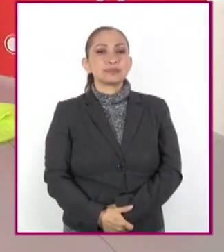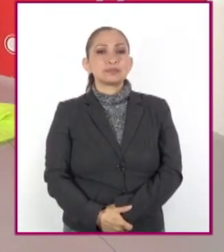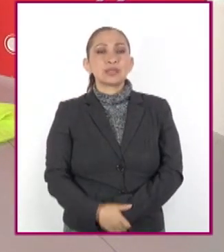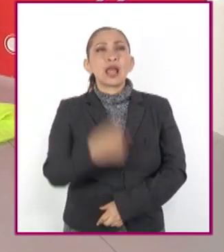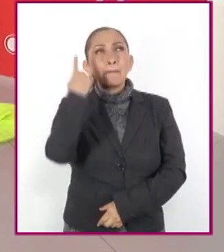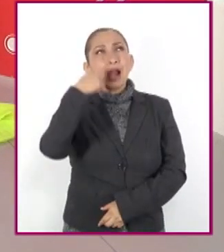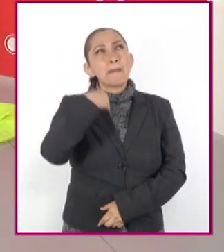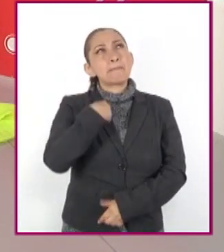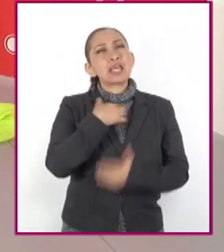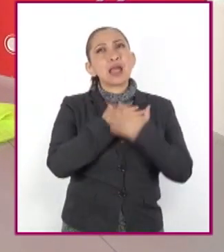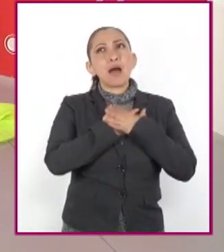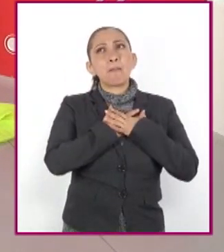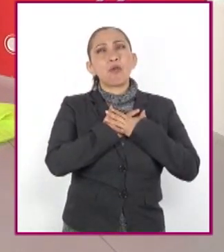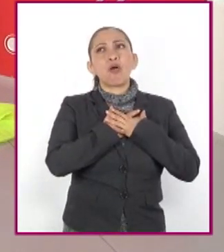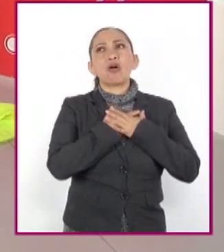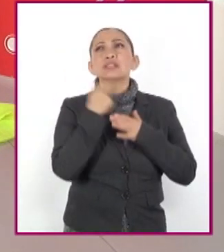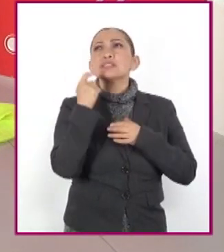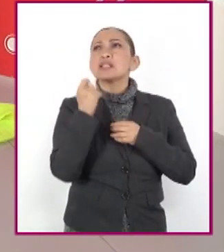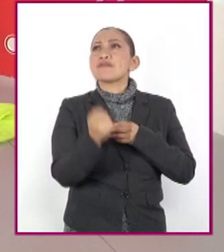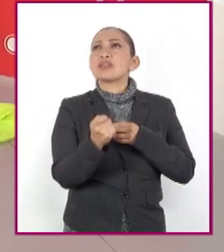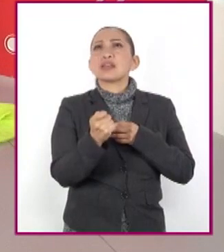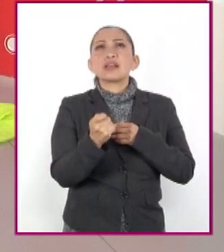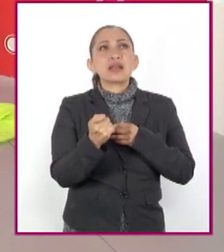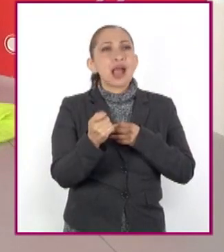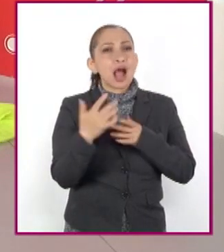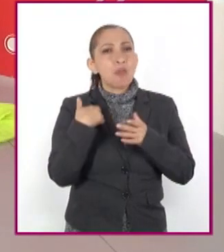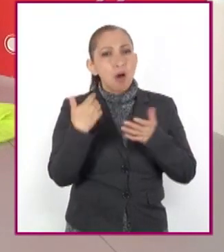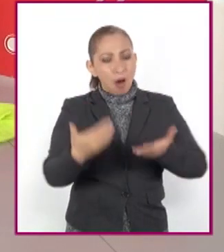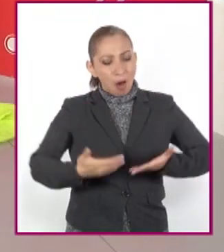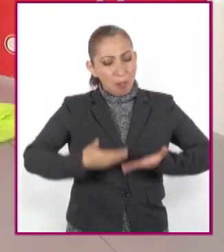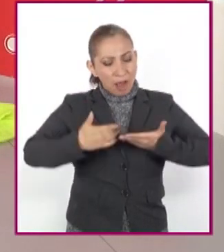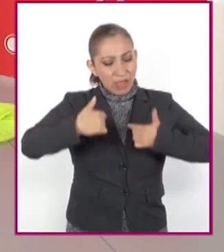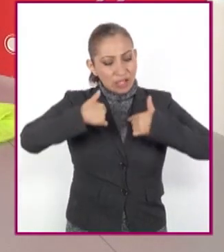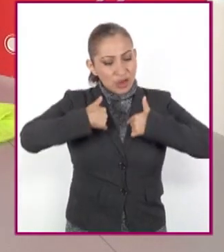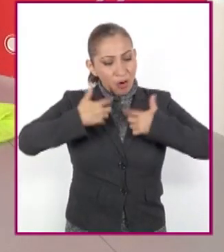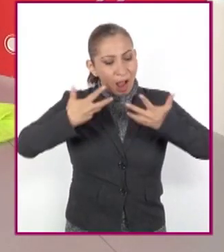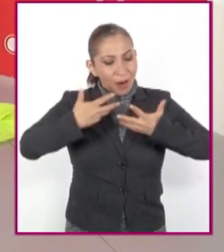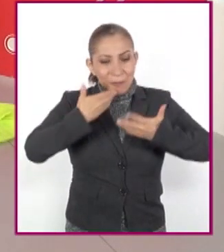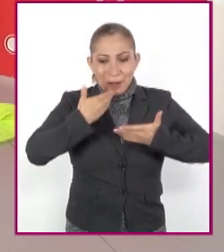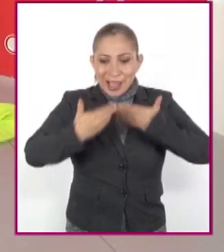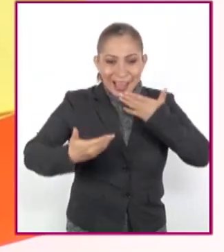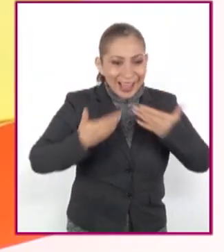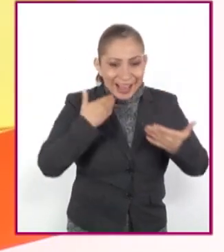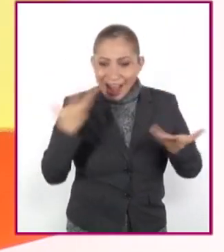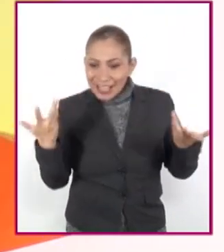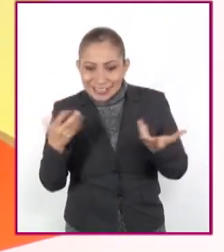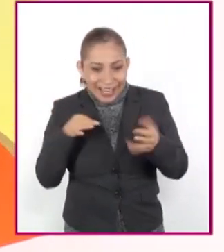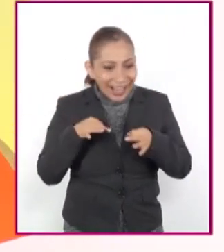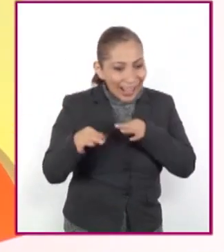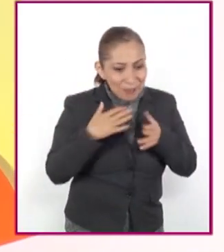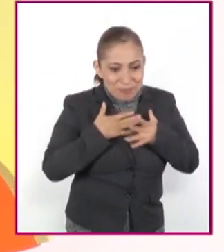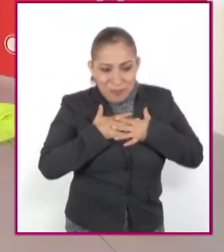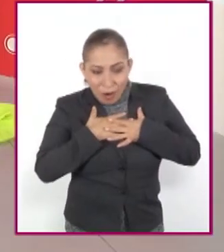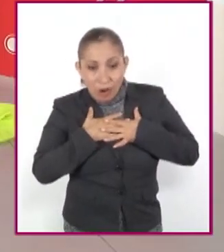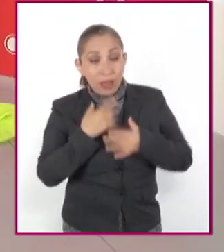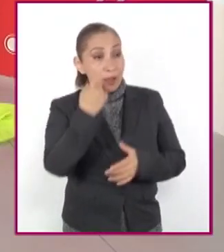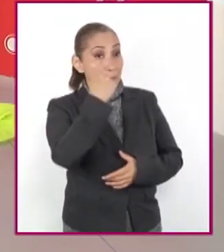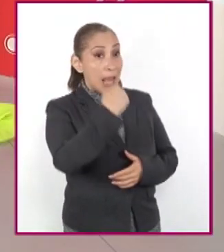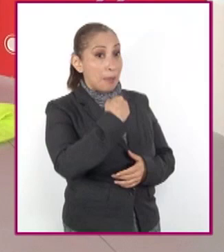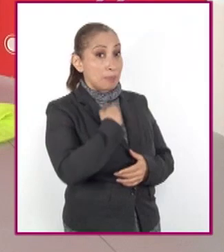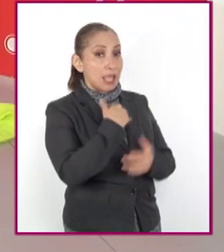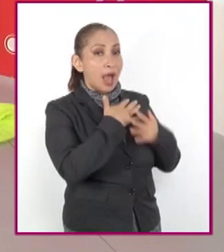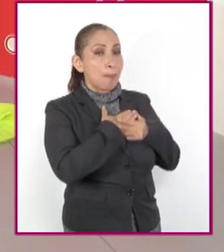Para mí el amor es aquello que motiva a realizar las cosas bien. Para mí el